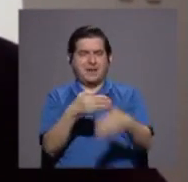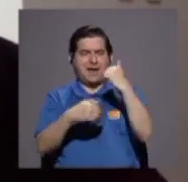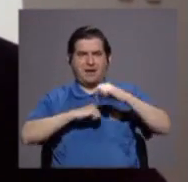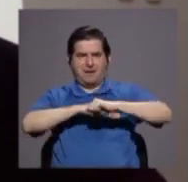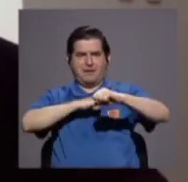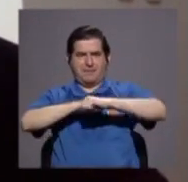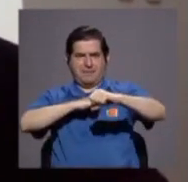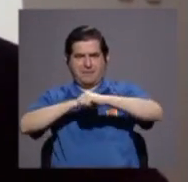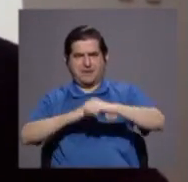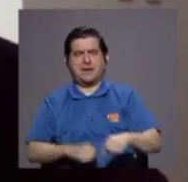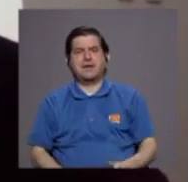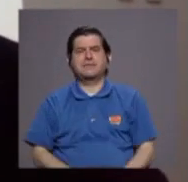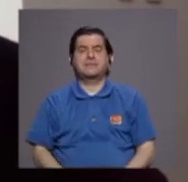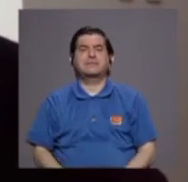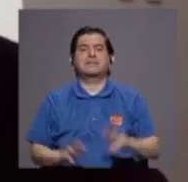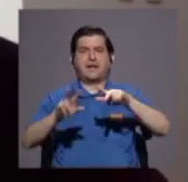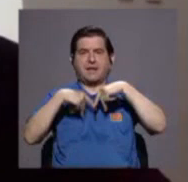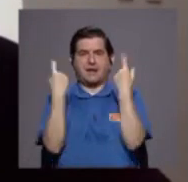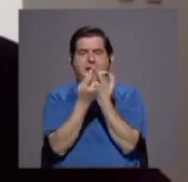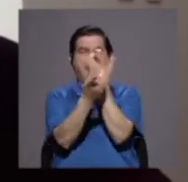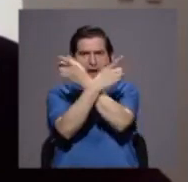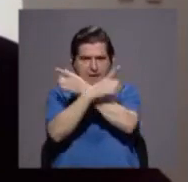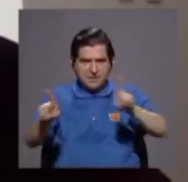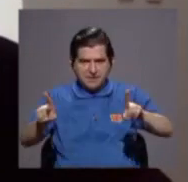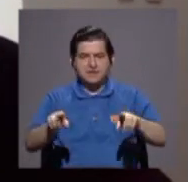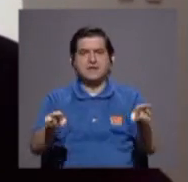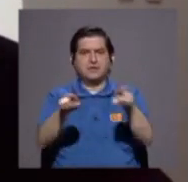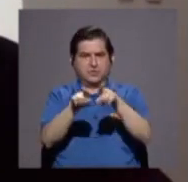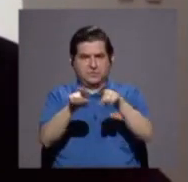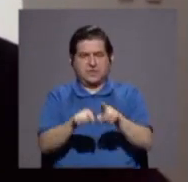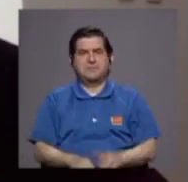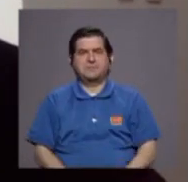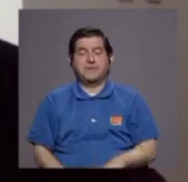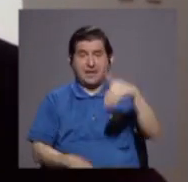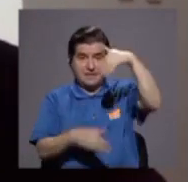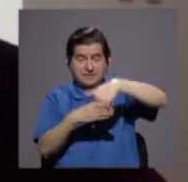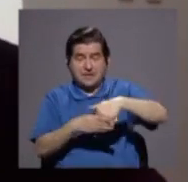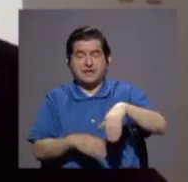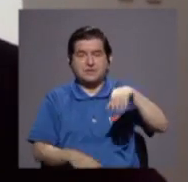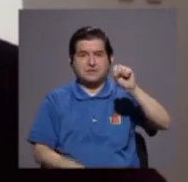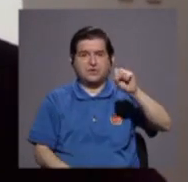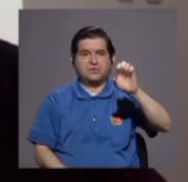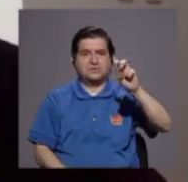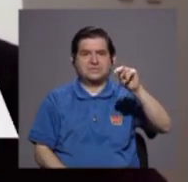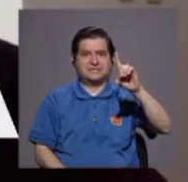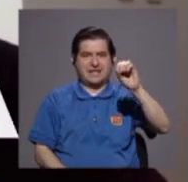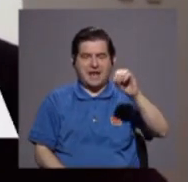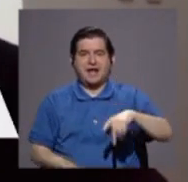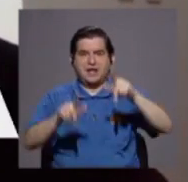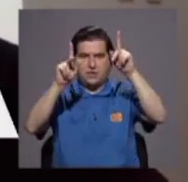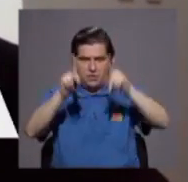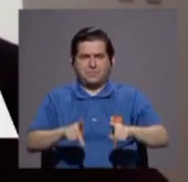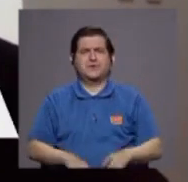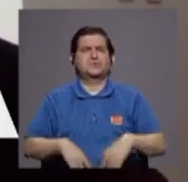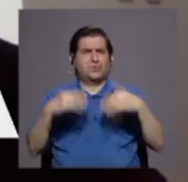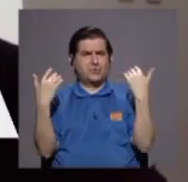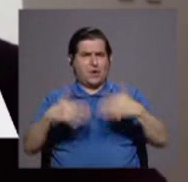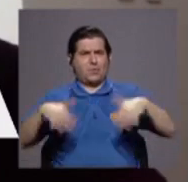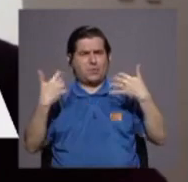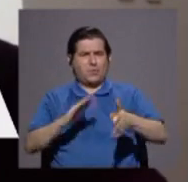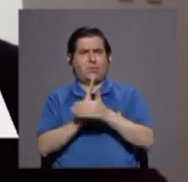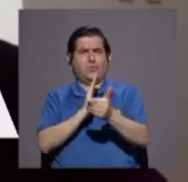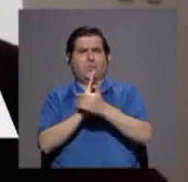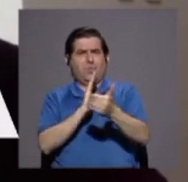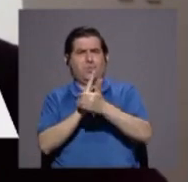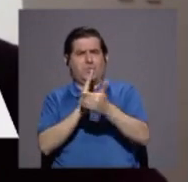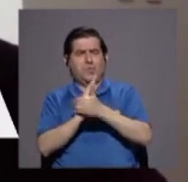del Partido Demócrata, y además lo ha demostrado en el Senado, ser una persona con unas enormes